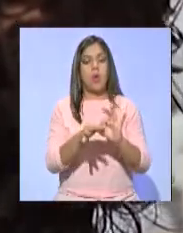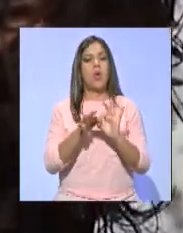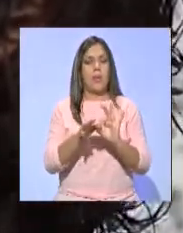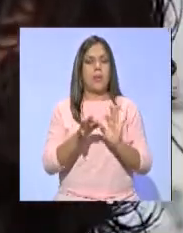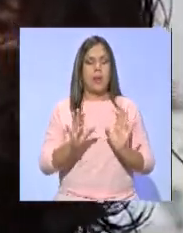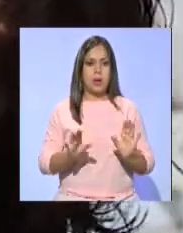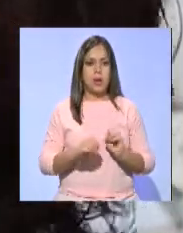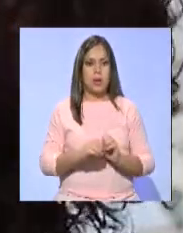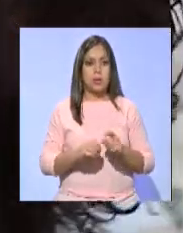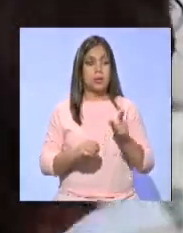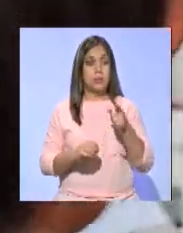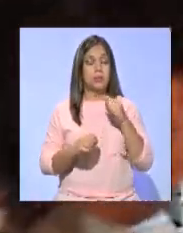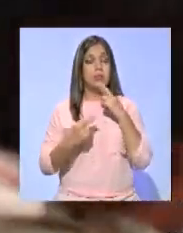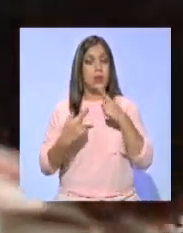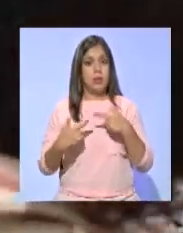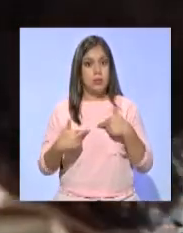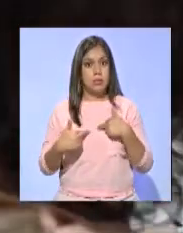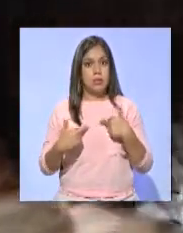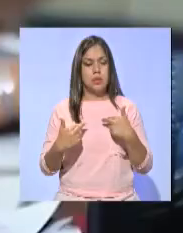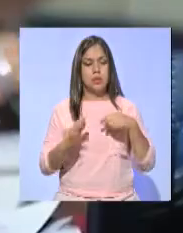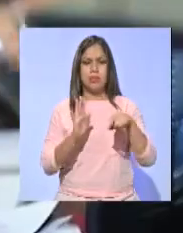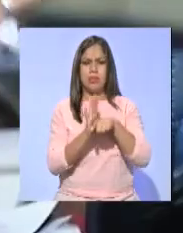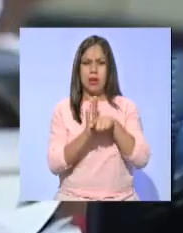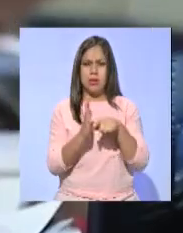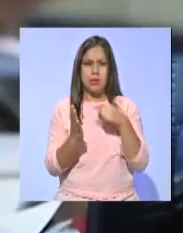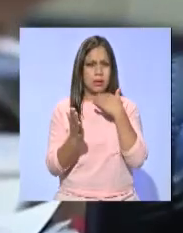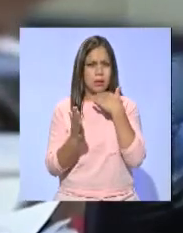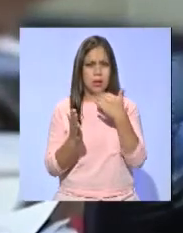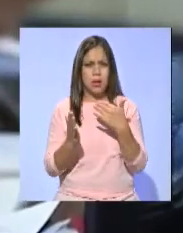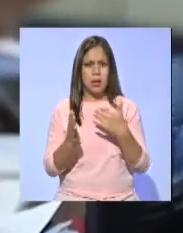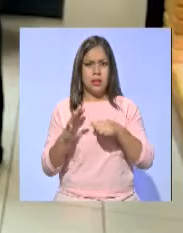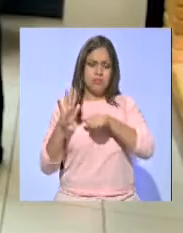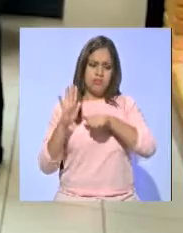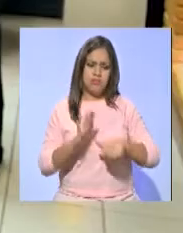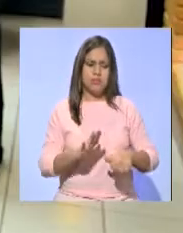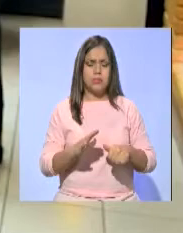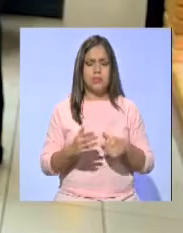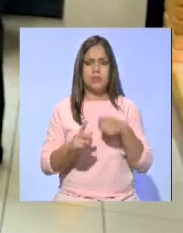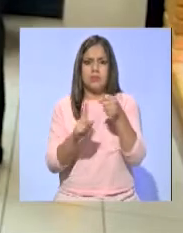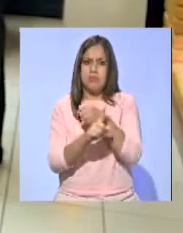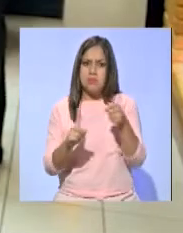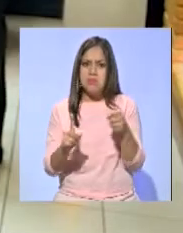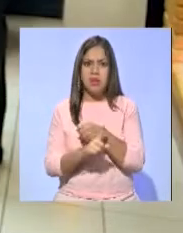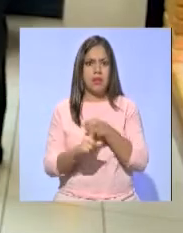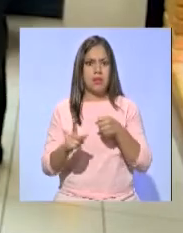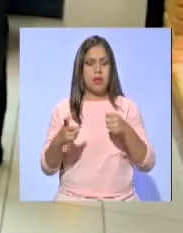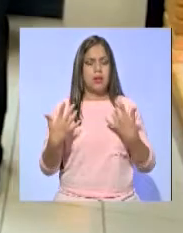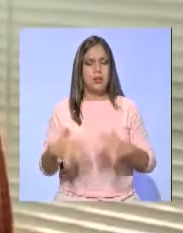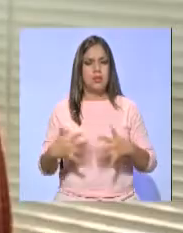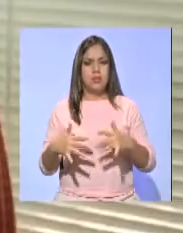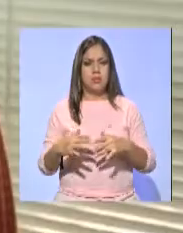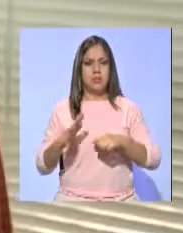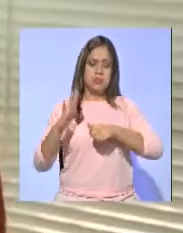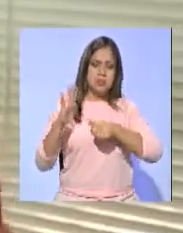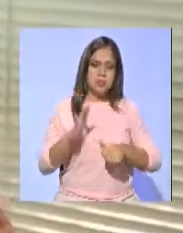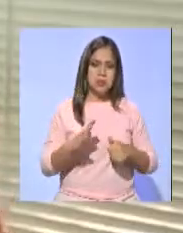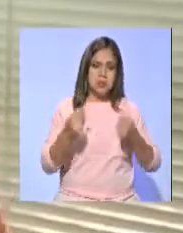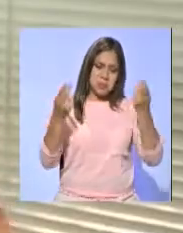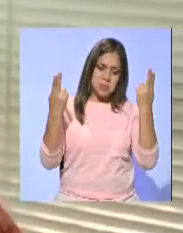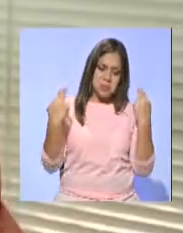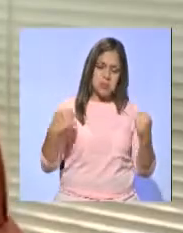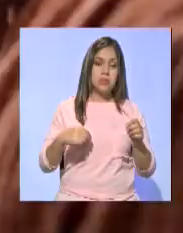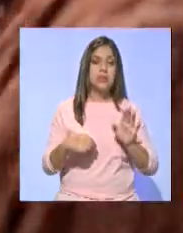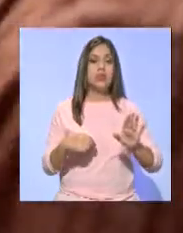que tenga como resultado para la persona afectada un menoscabo, maltrato, humillación o bien que amenace o perjudique